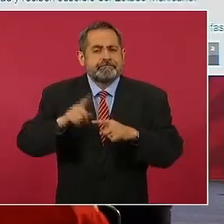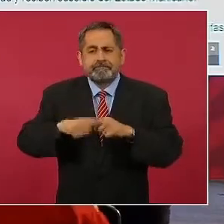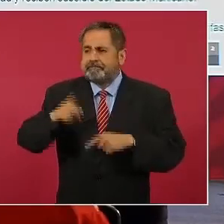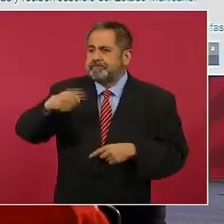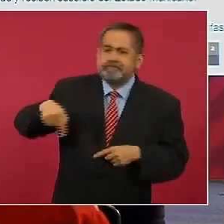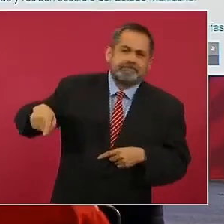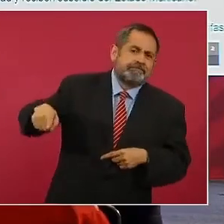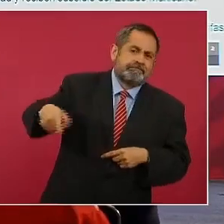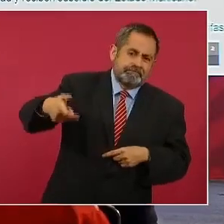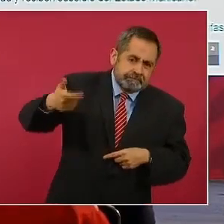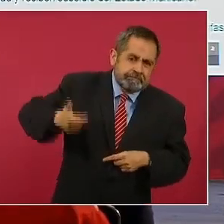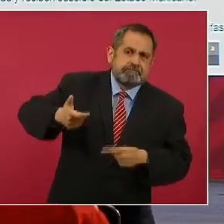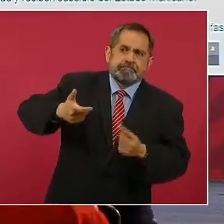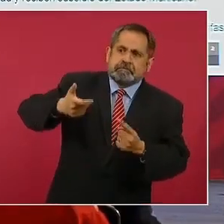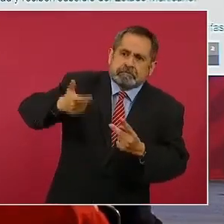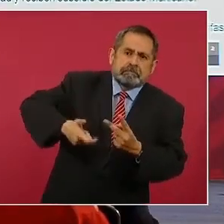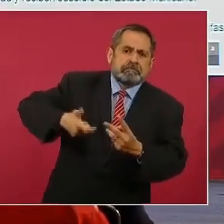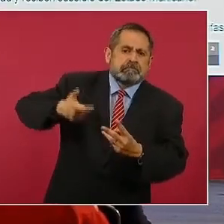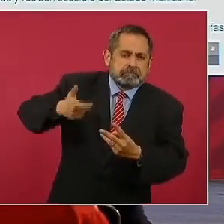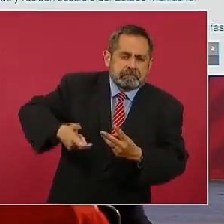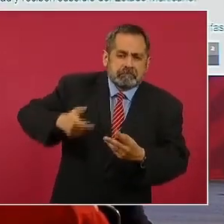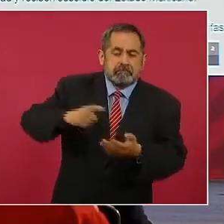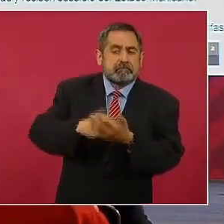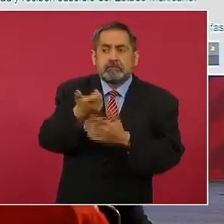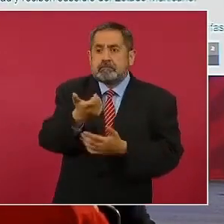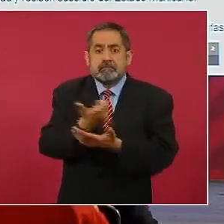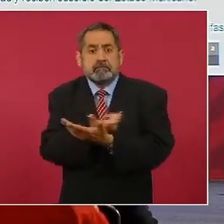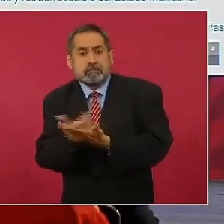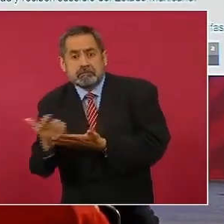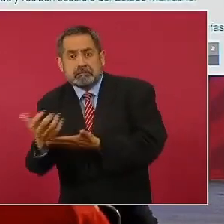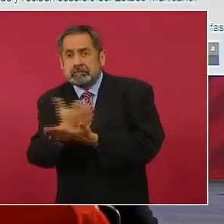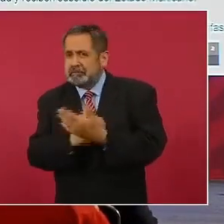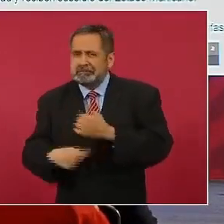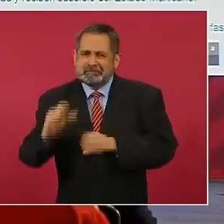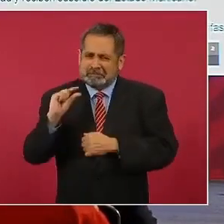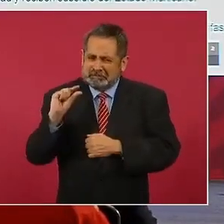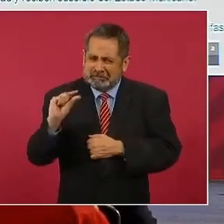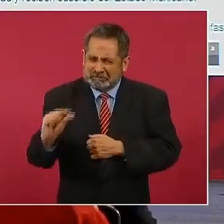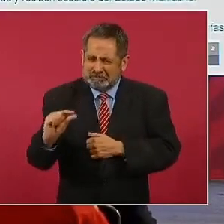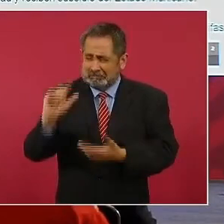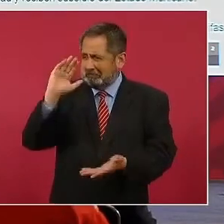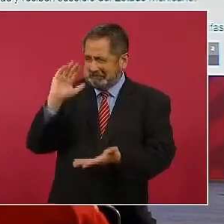trabajadores y sobre el pueblo de México. Caen los salarios a niveles